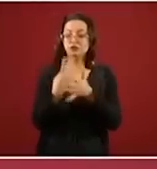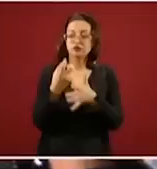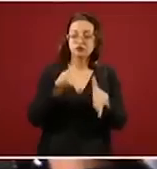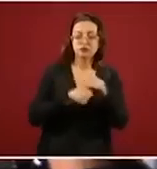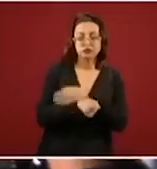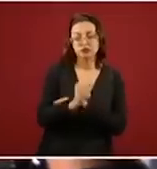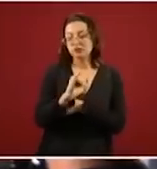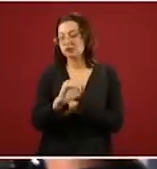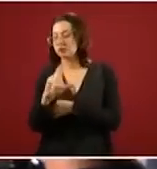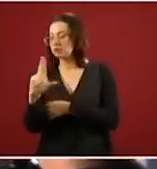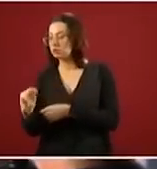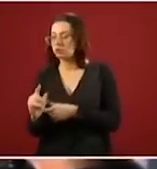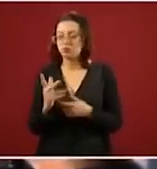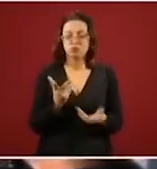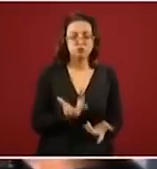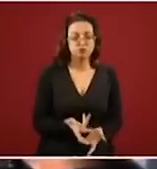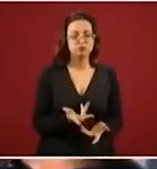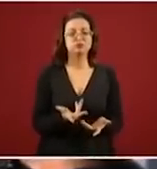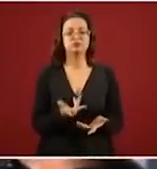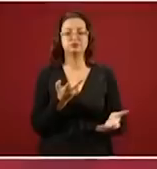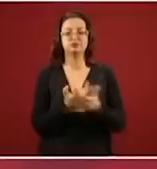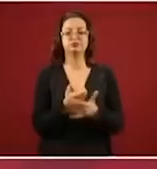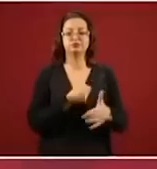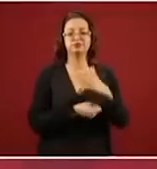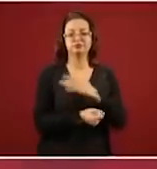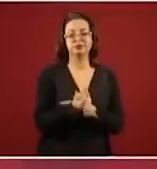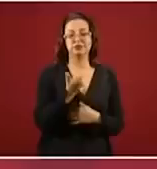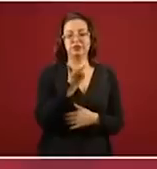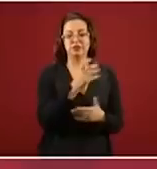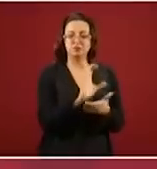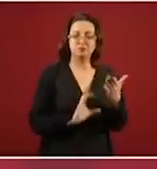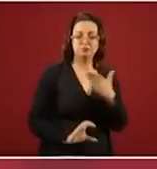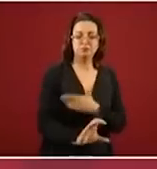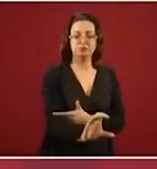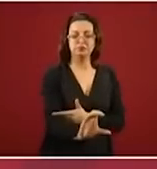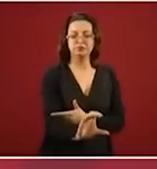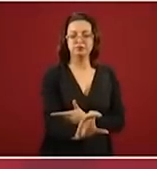y devolución de cierta cantidad de dinero